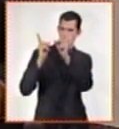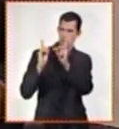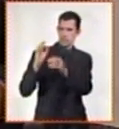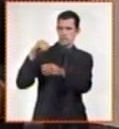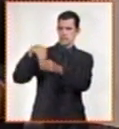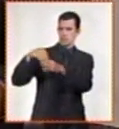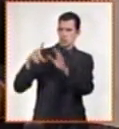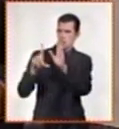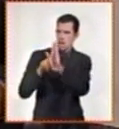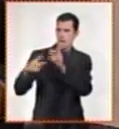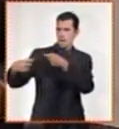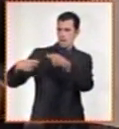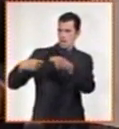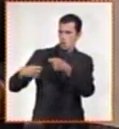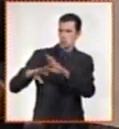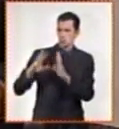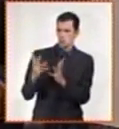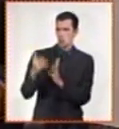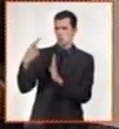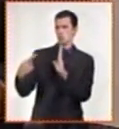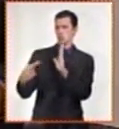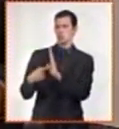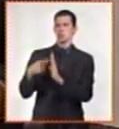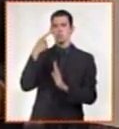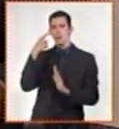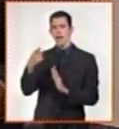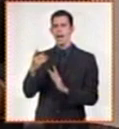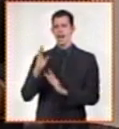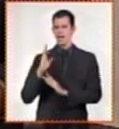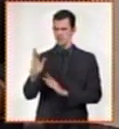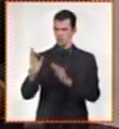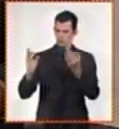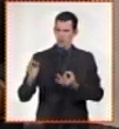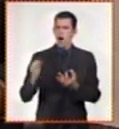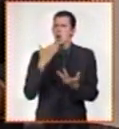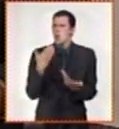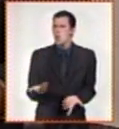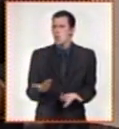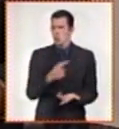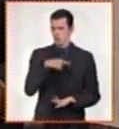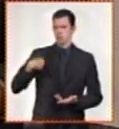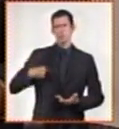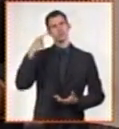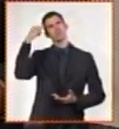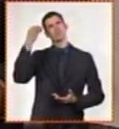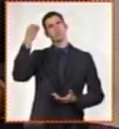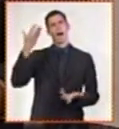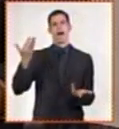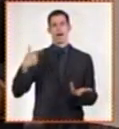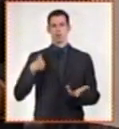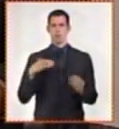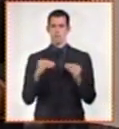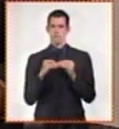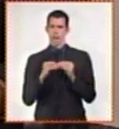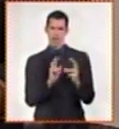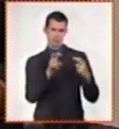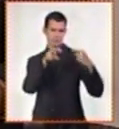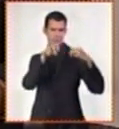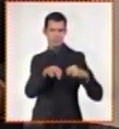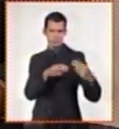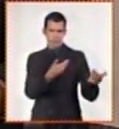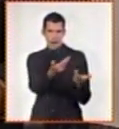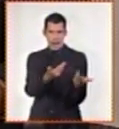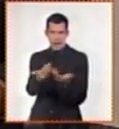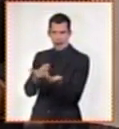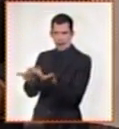con los países en desarrollo y apoya elevar su representación y voz en los asuntos internacionales.